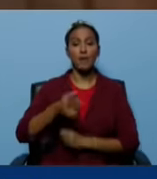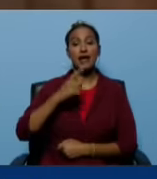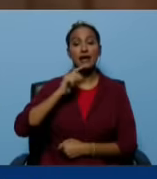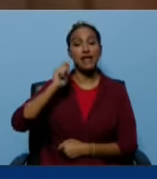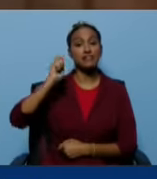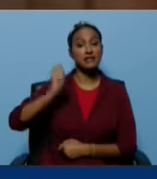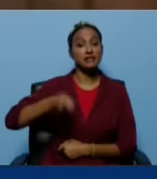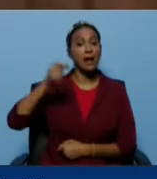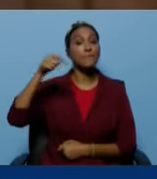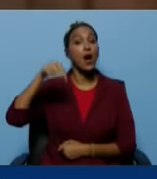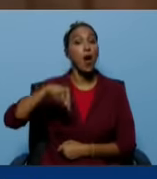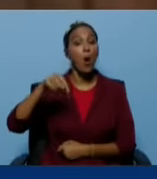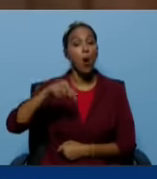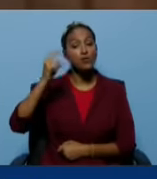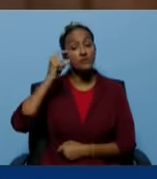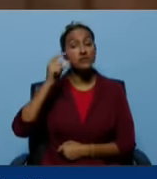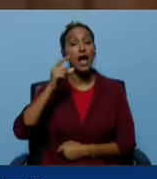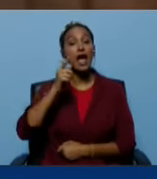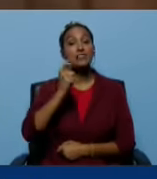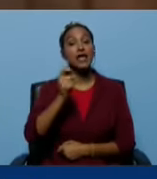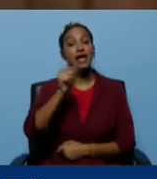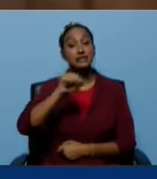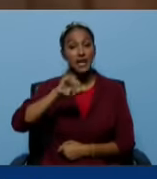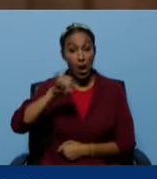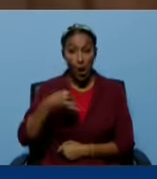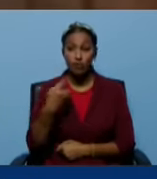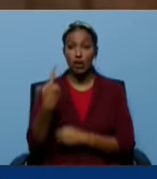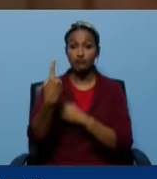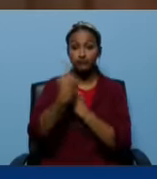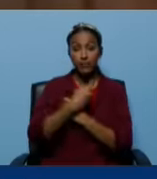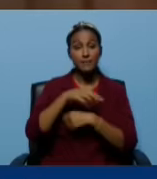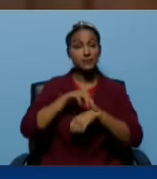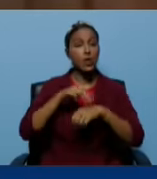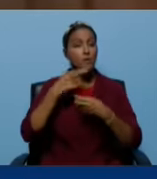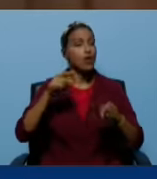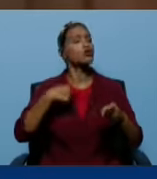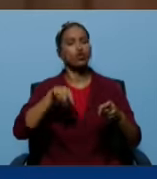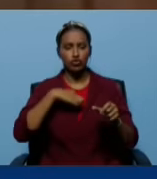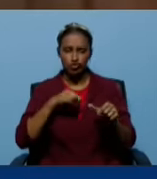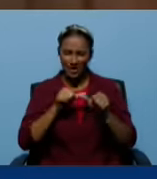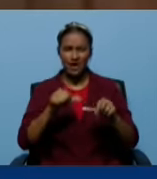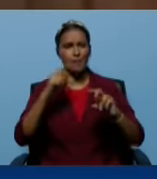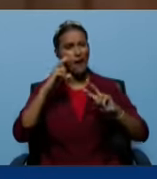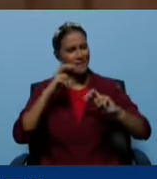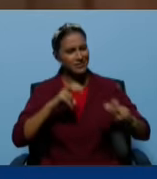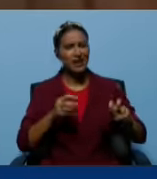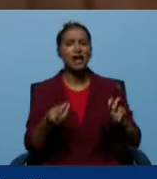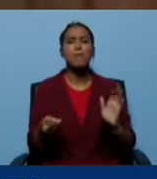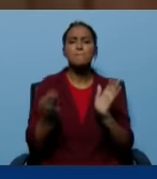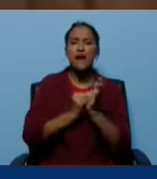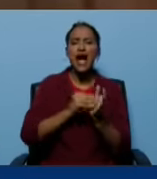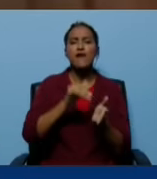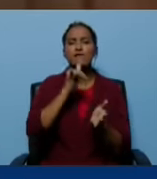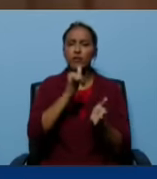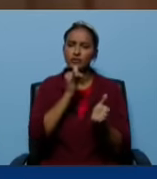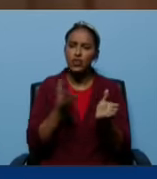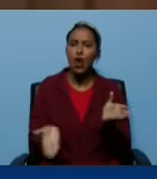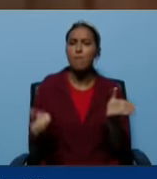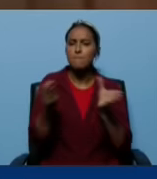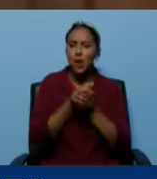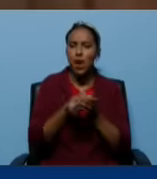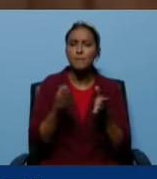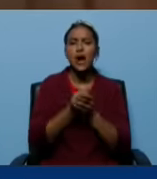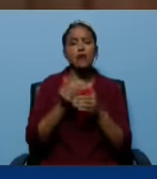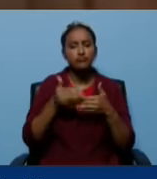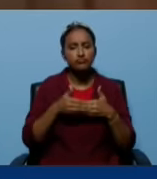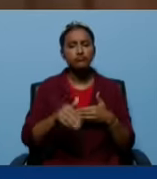TCJ para avanzar, profundizar en esas investigaciones que van a tener resultados y los vamos a anunciar